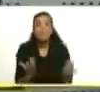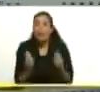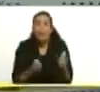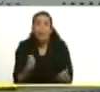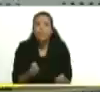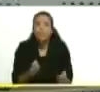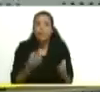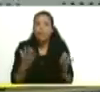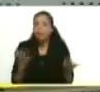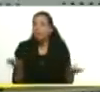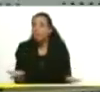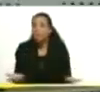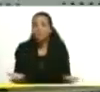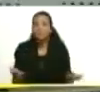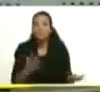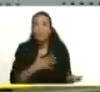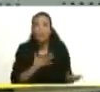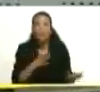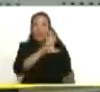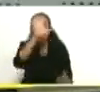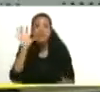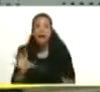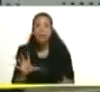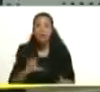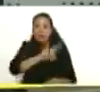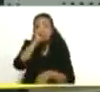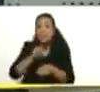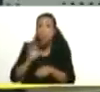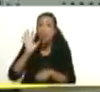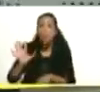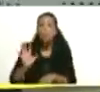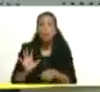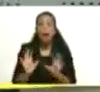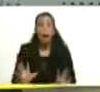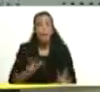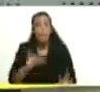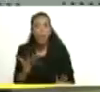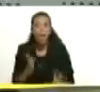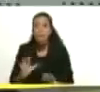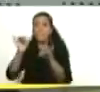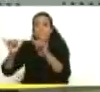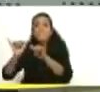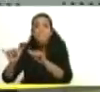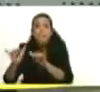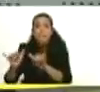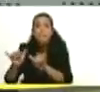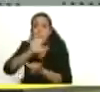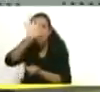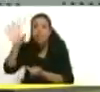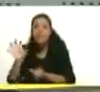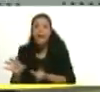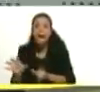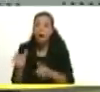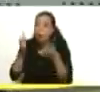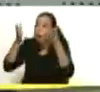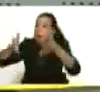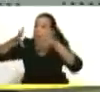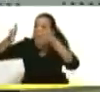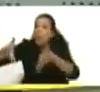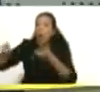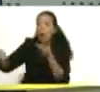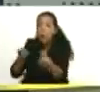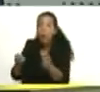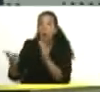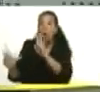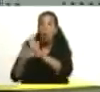posibilidad de que los estados nacionales puedan tener algún tipo de orientación,